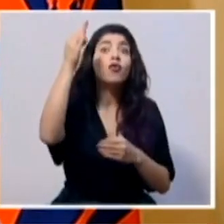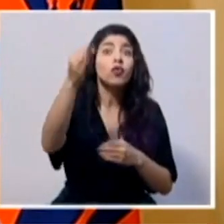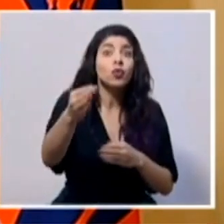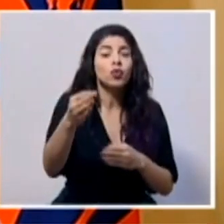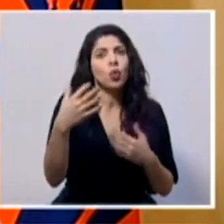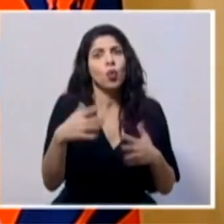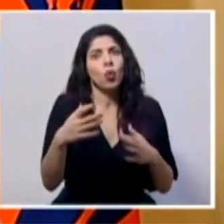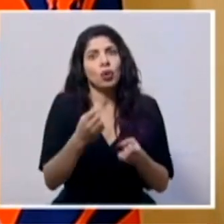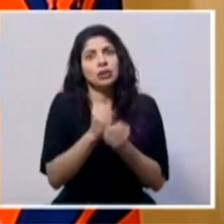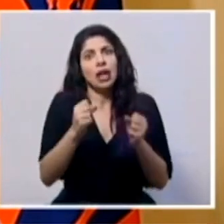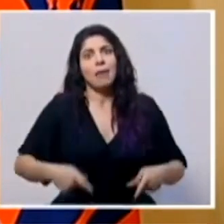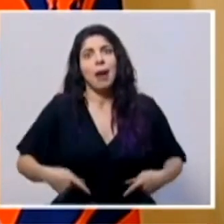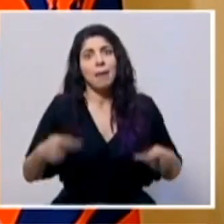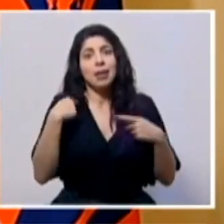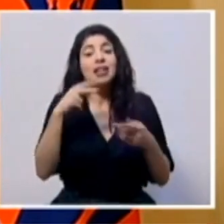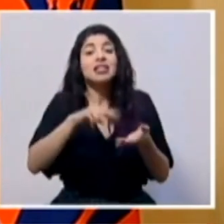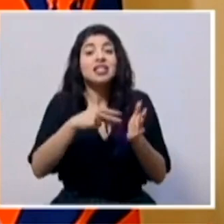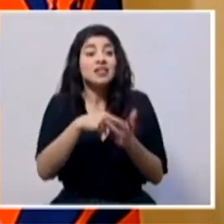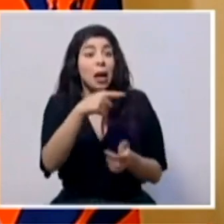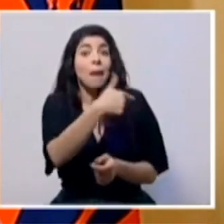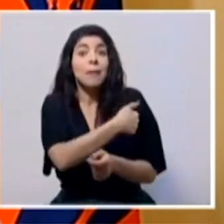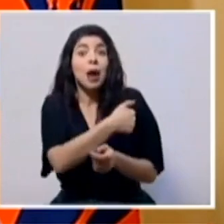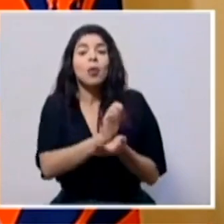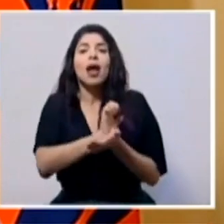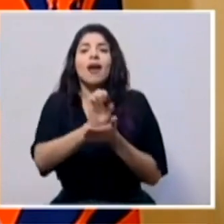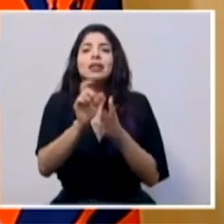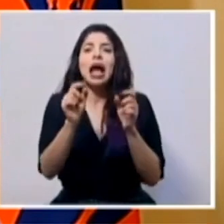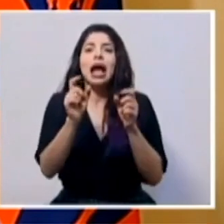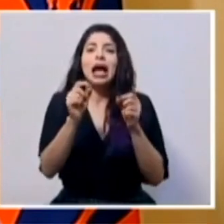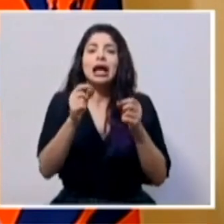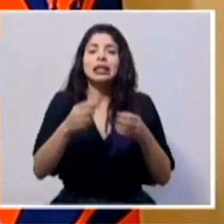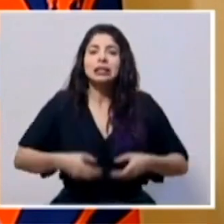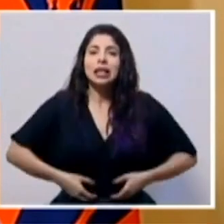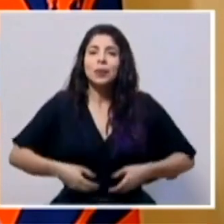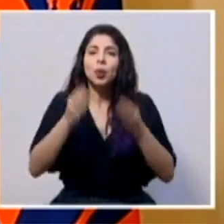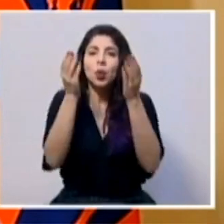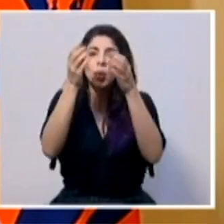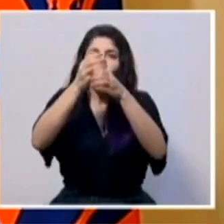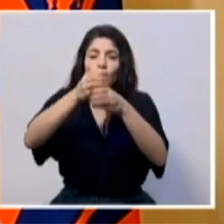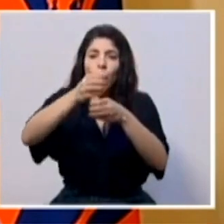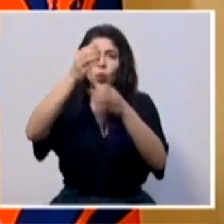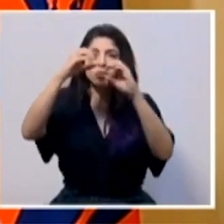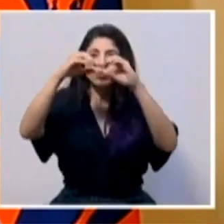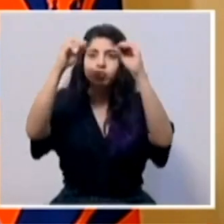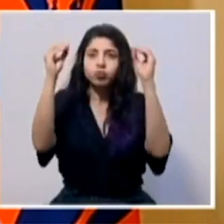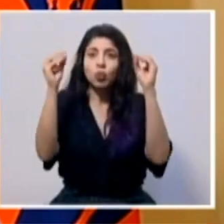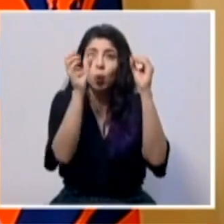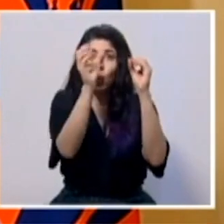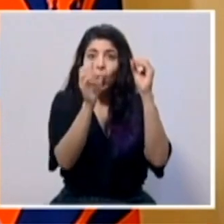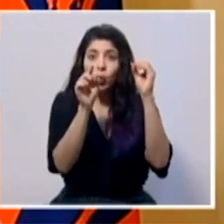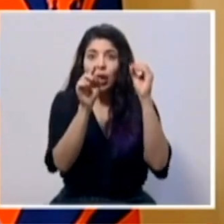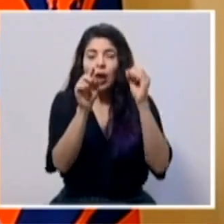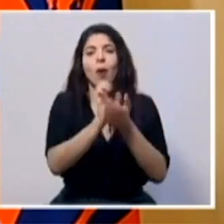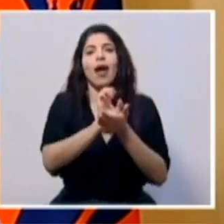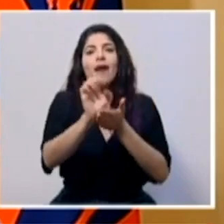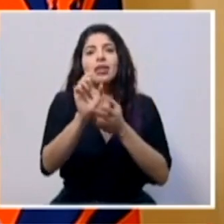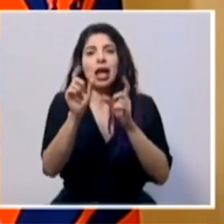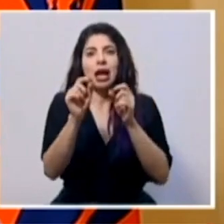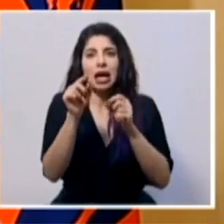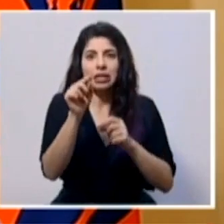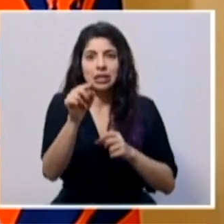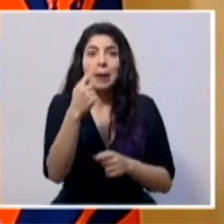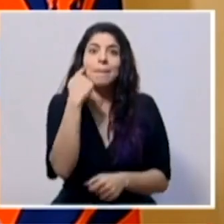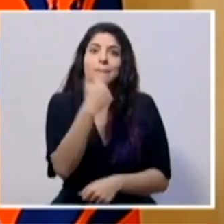son mujeres que no van a padecer de cáncer de cérvix. Entonces, por favor, yo sé que en estos momentos